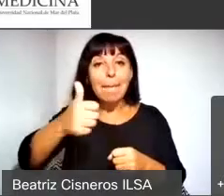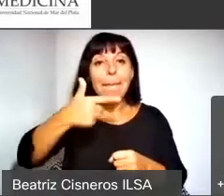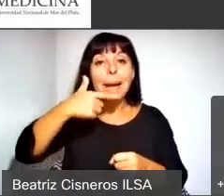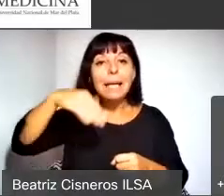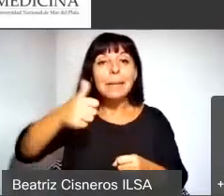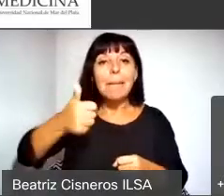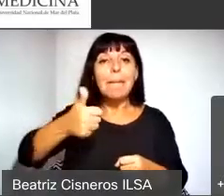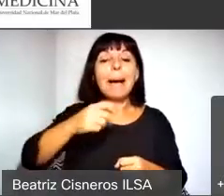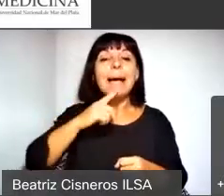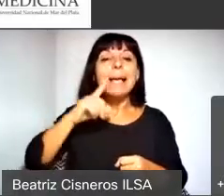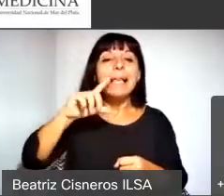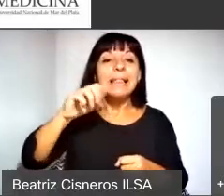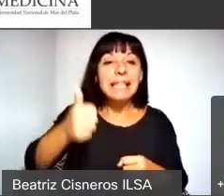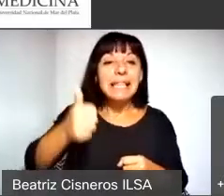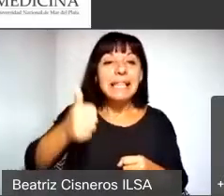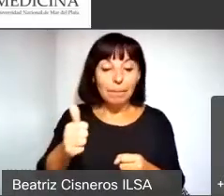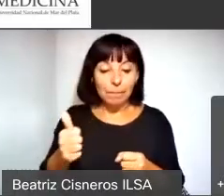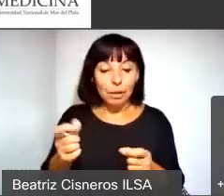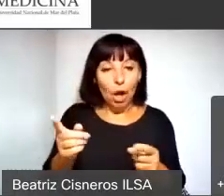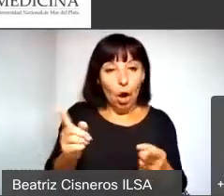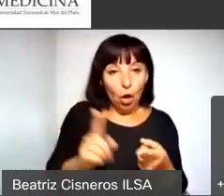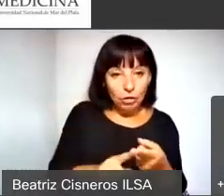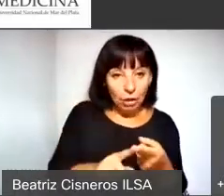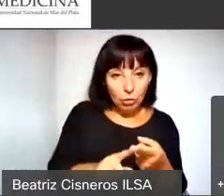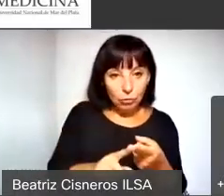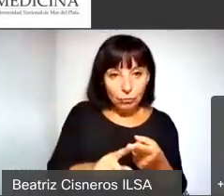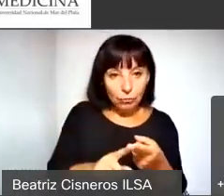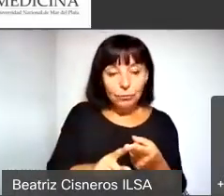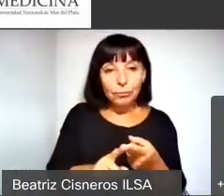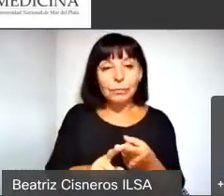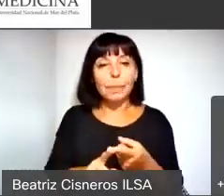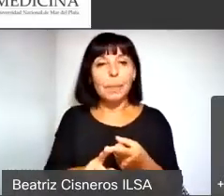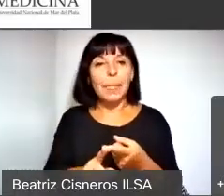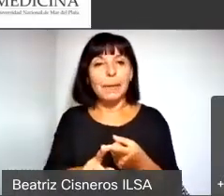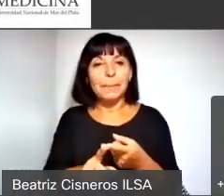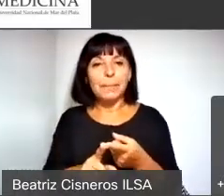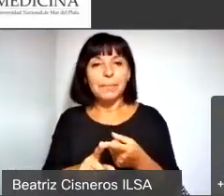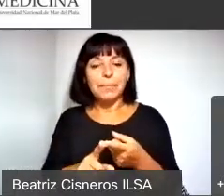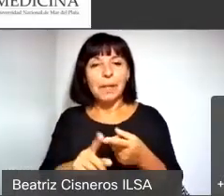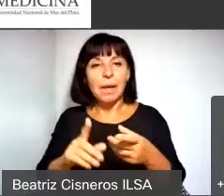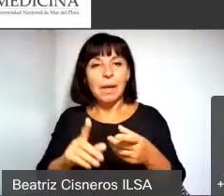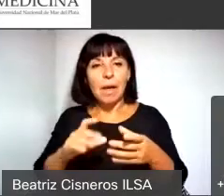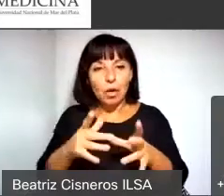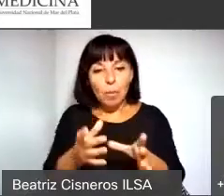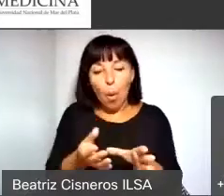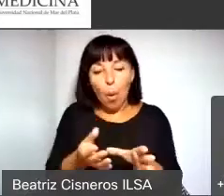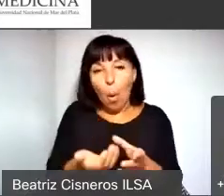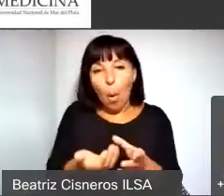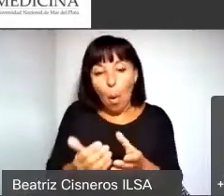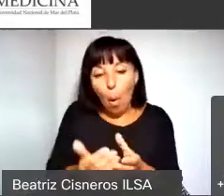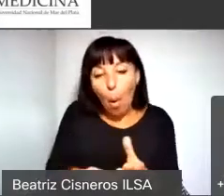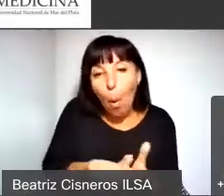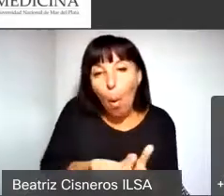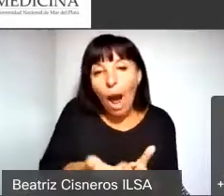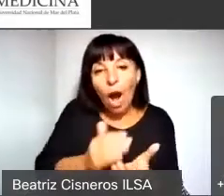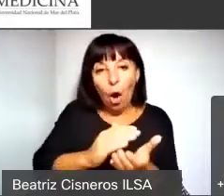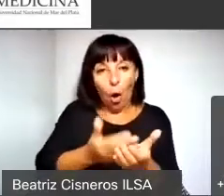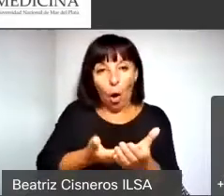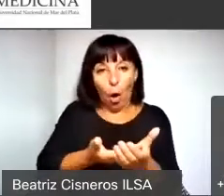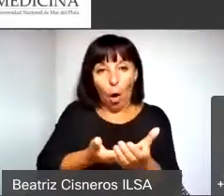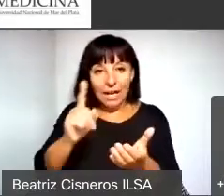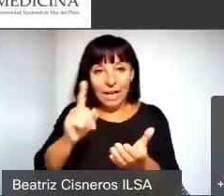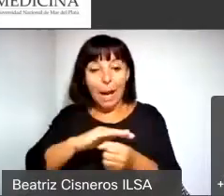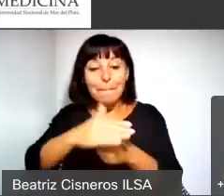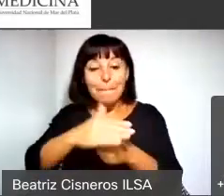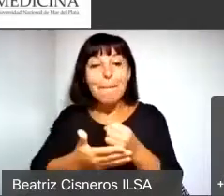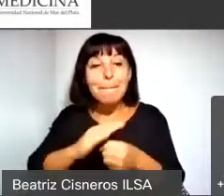este proceso de fagocitosis. Toma contacto y comienza a formarse un huequito, una especie de hoyo en esa membrana